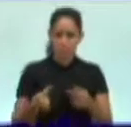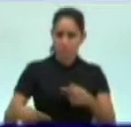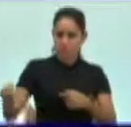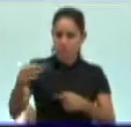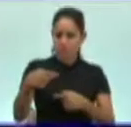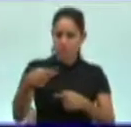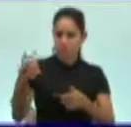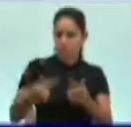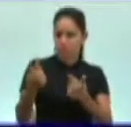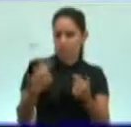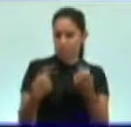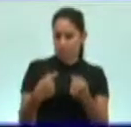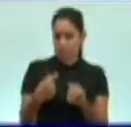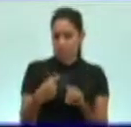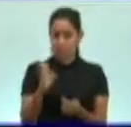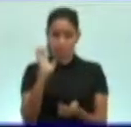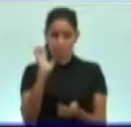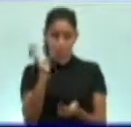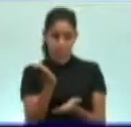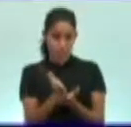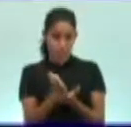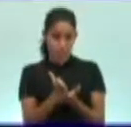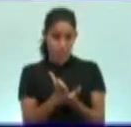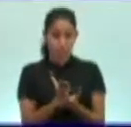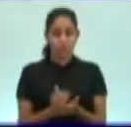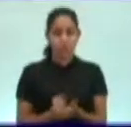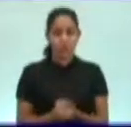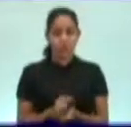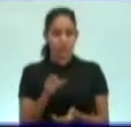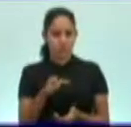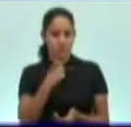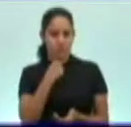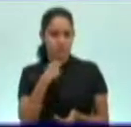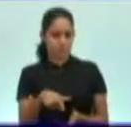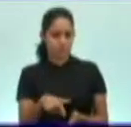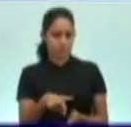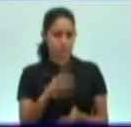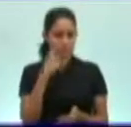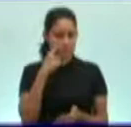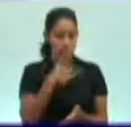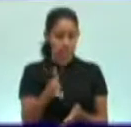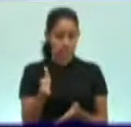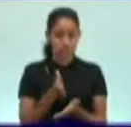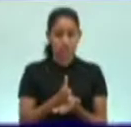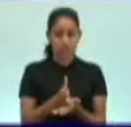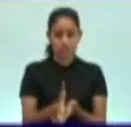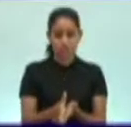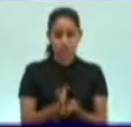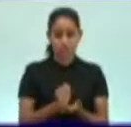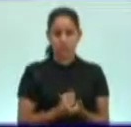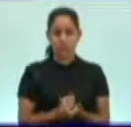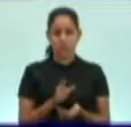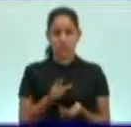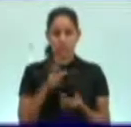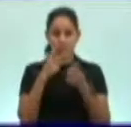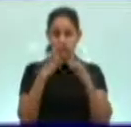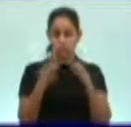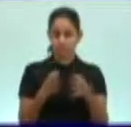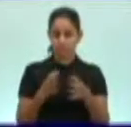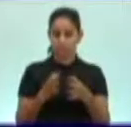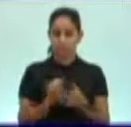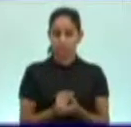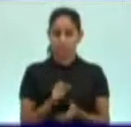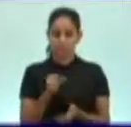es por ello que los ejemplos que acá les traigo son precisamente los ejemplos que